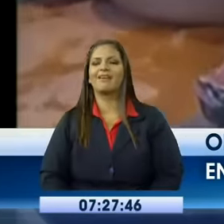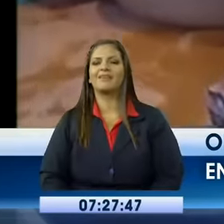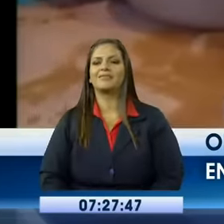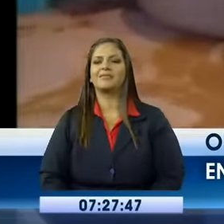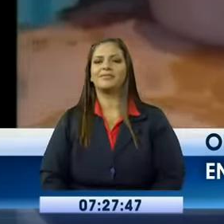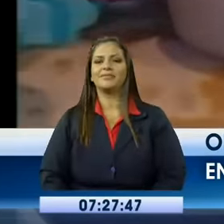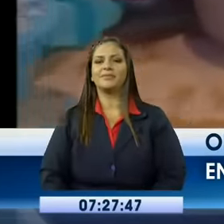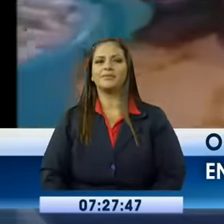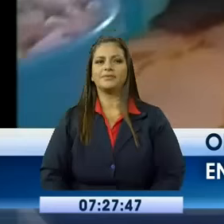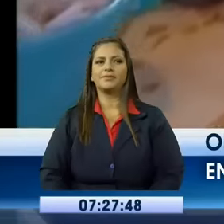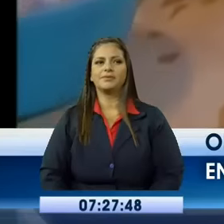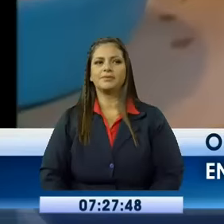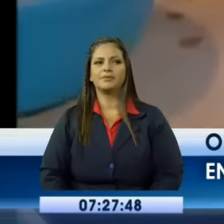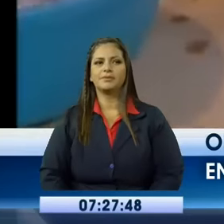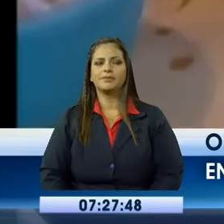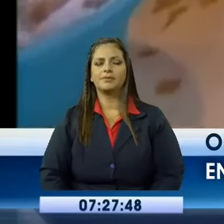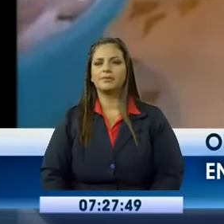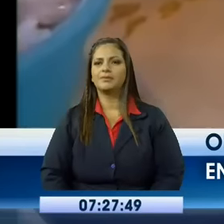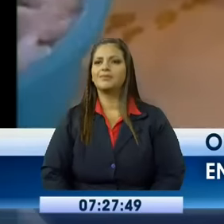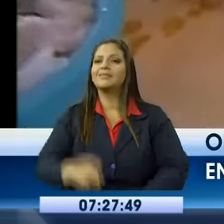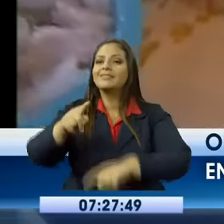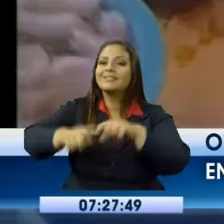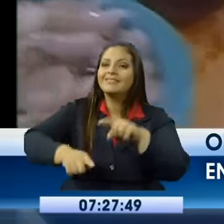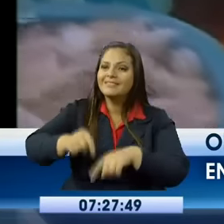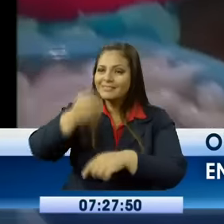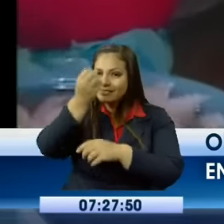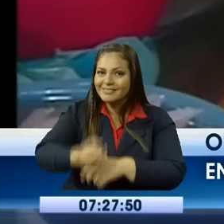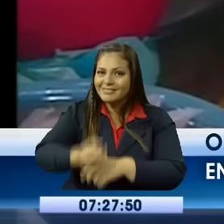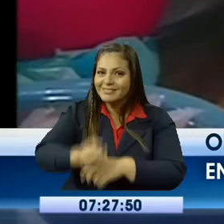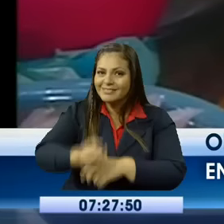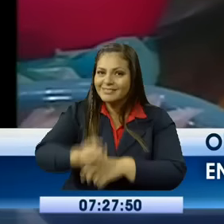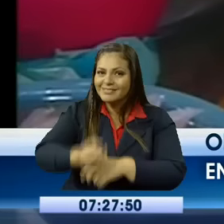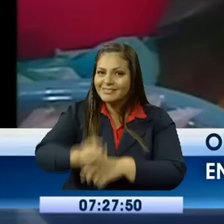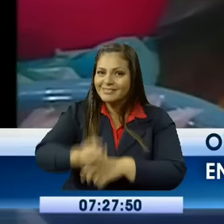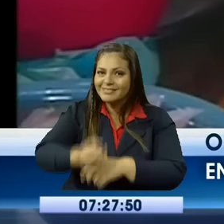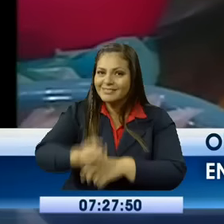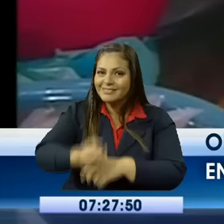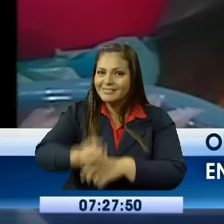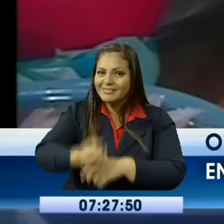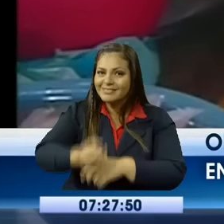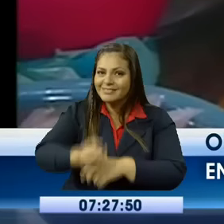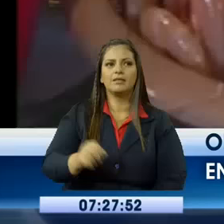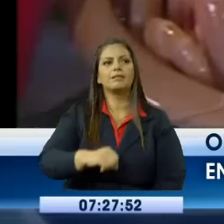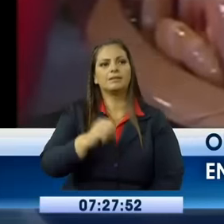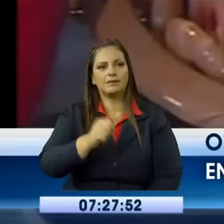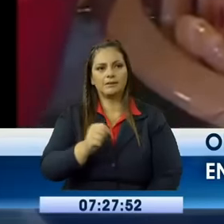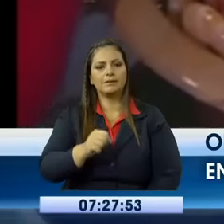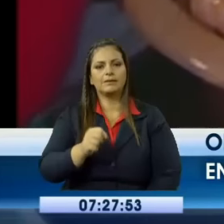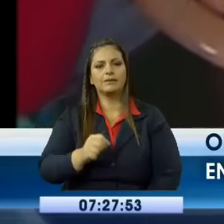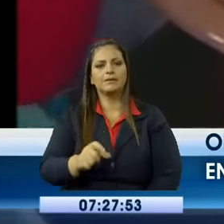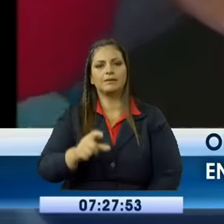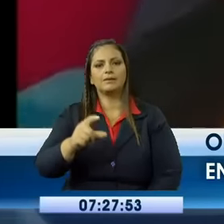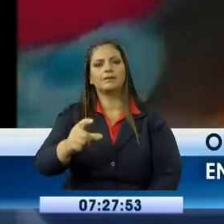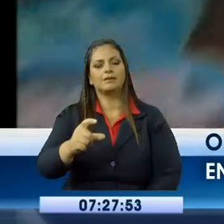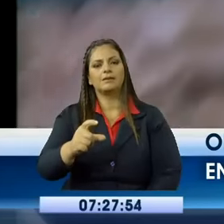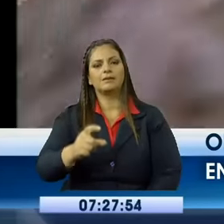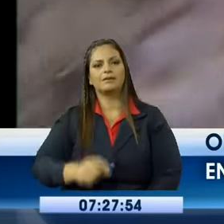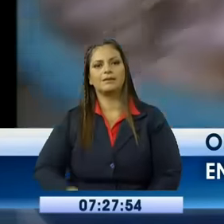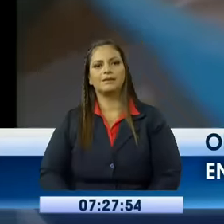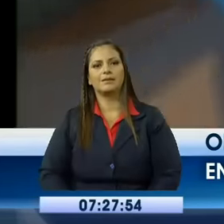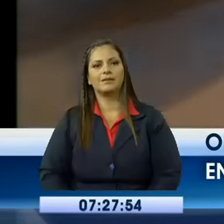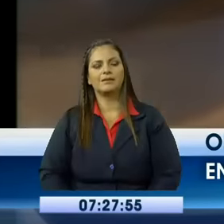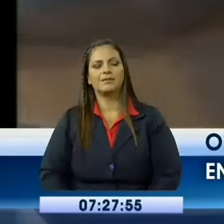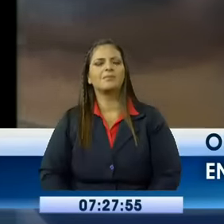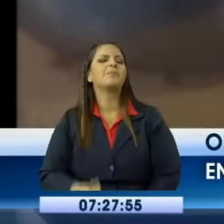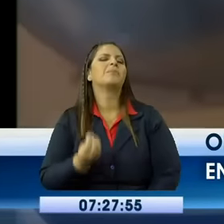Amiga, muy buenos días. ¿Camarón fresco? Claro que sí, langostinos. Langostino, bueno, recuérdenos